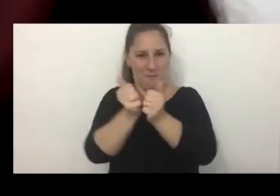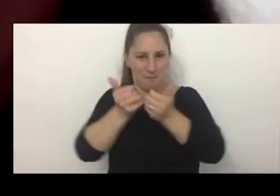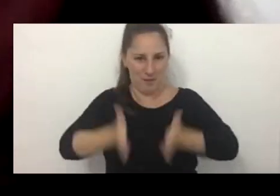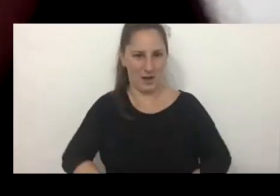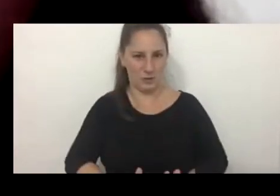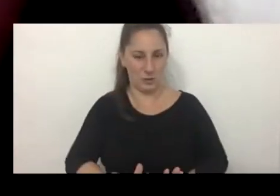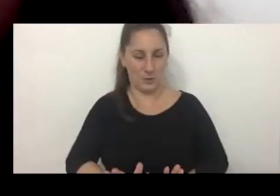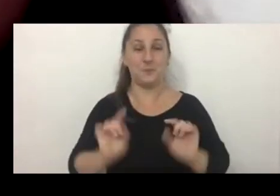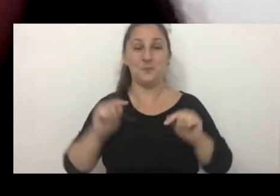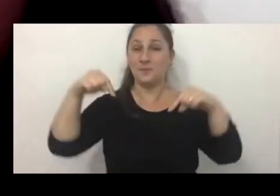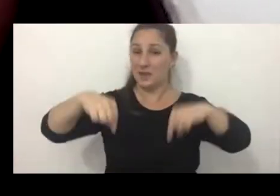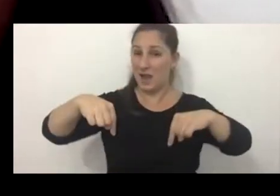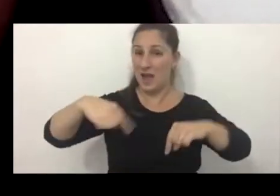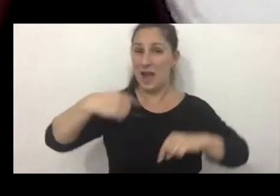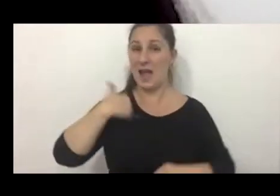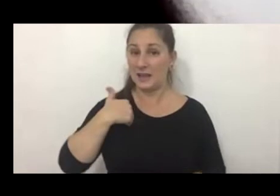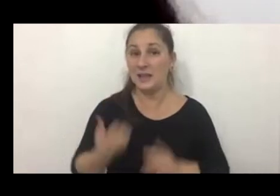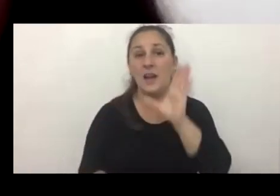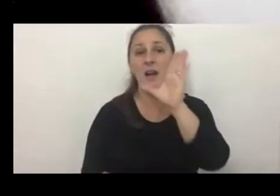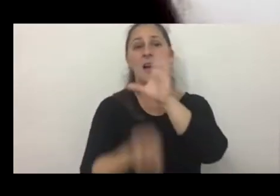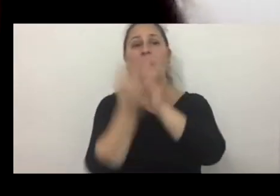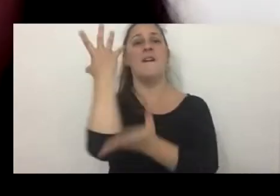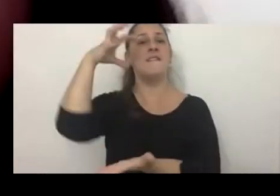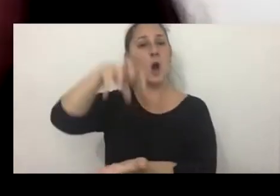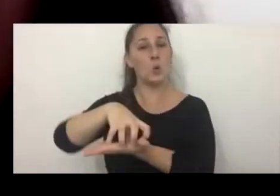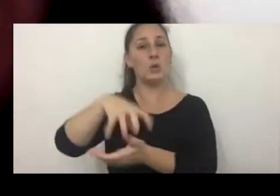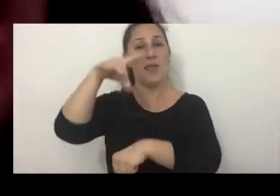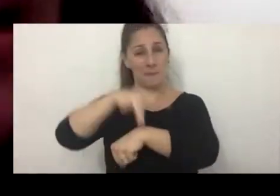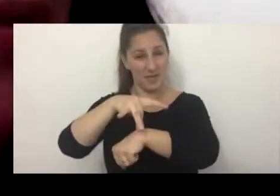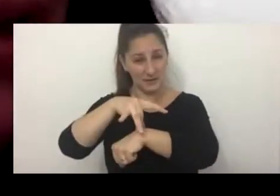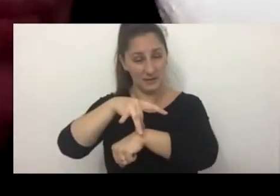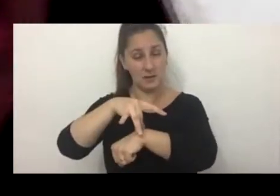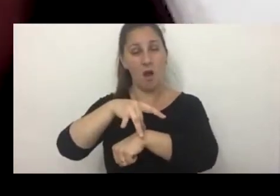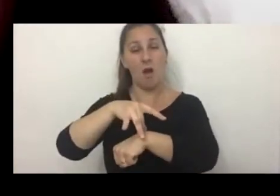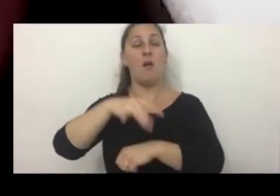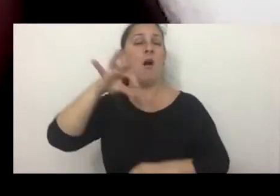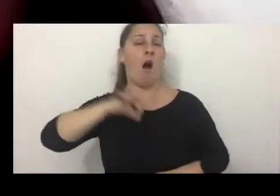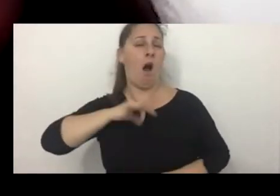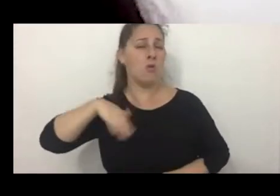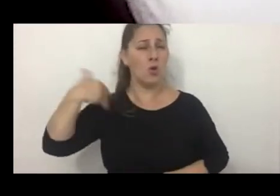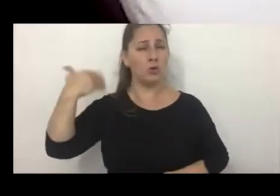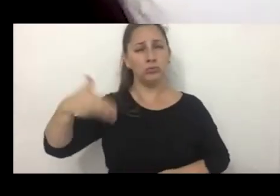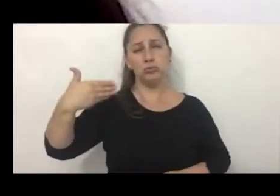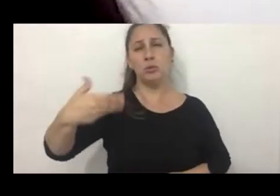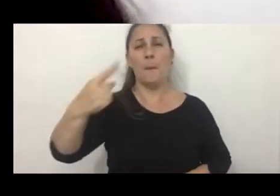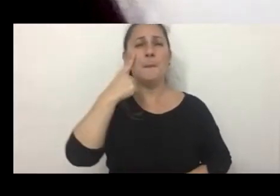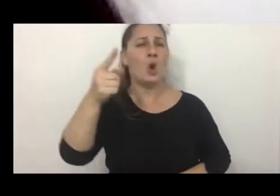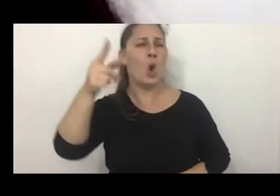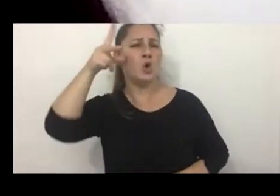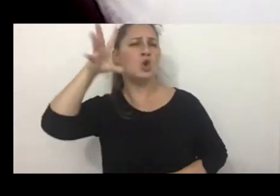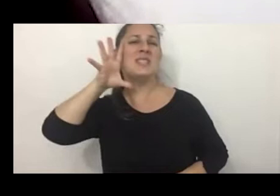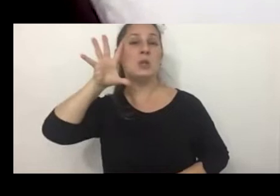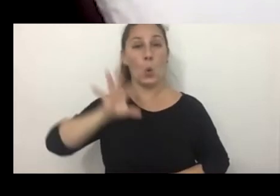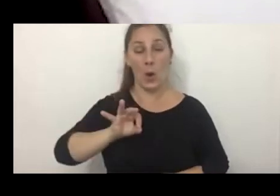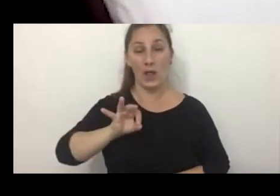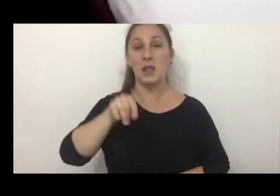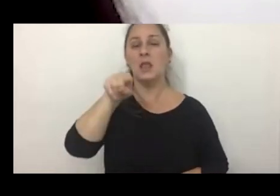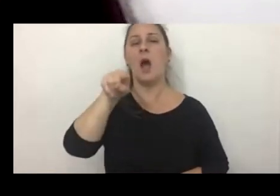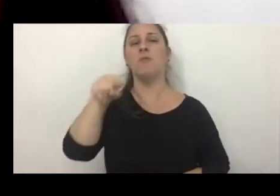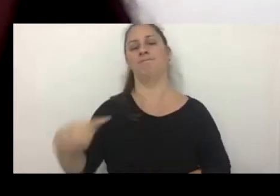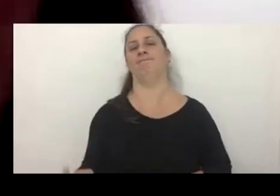algunas muy poquitas contadas que podían llegar a cumplir estos requisitos para hacer un perfeccionamiento y obtener